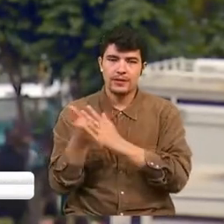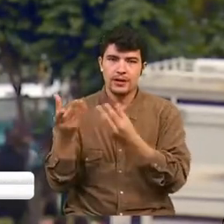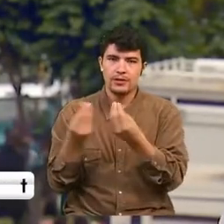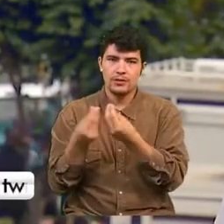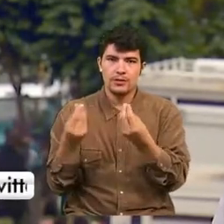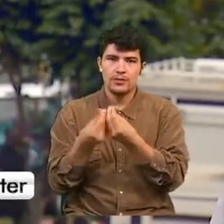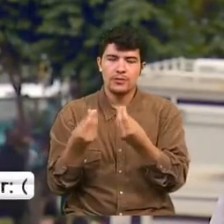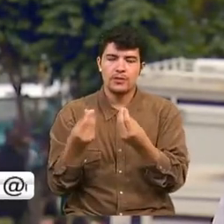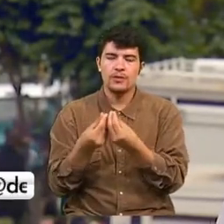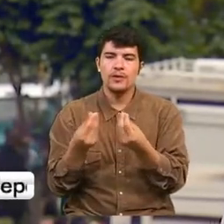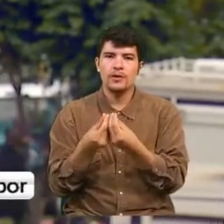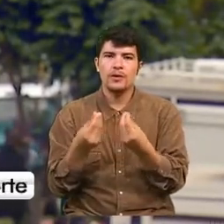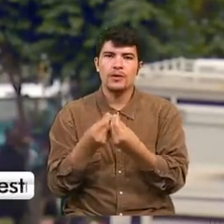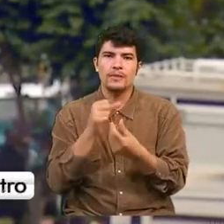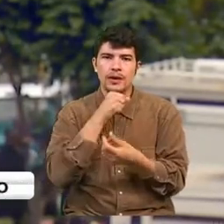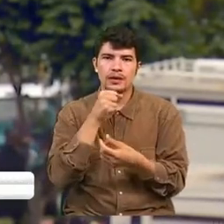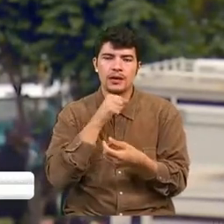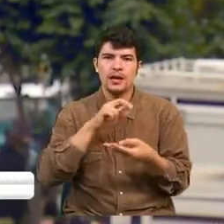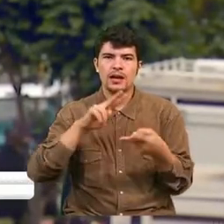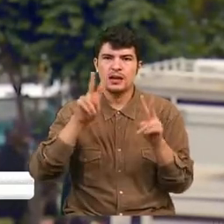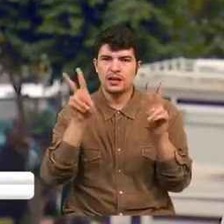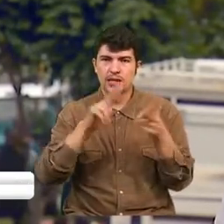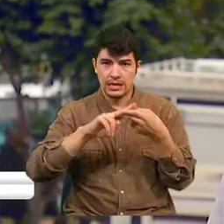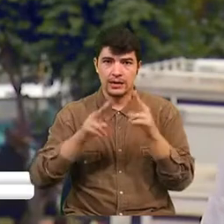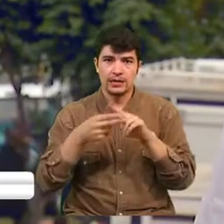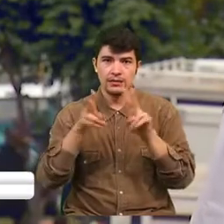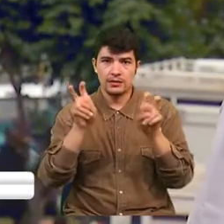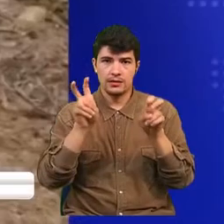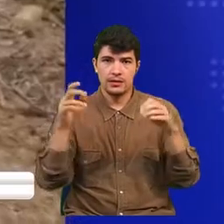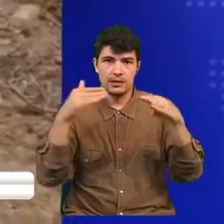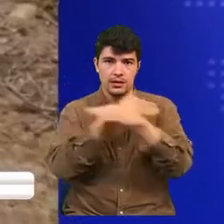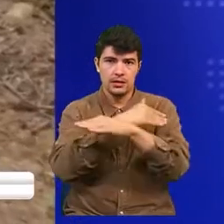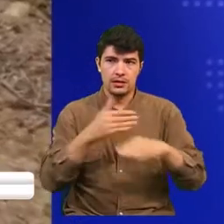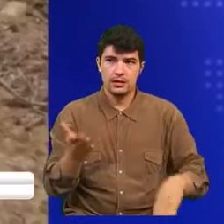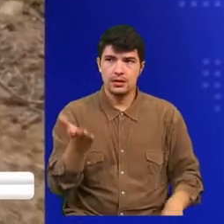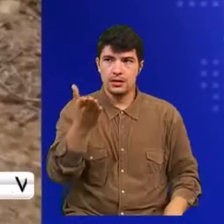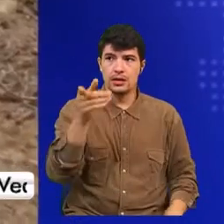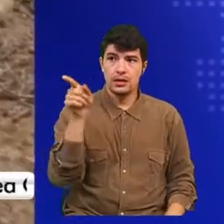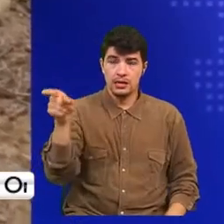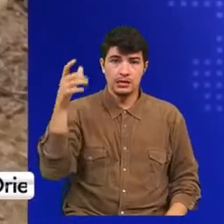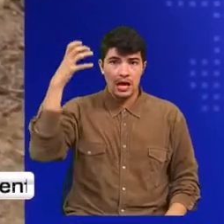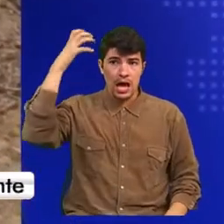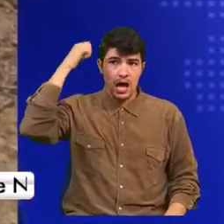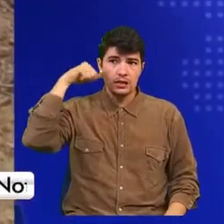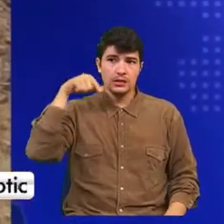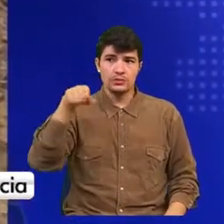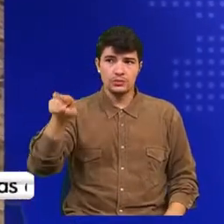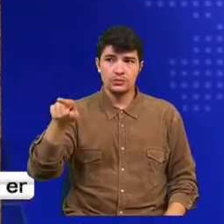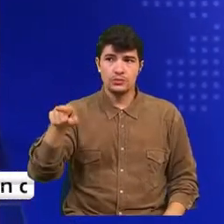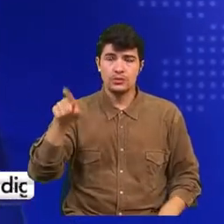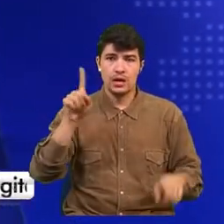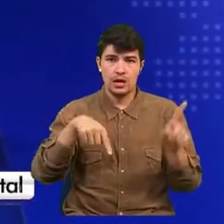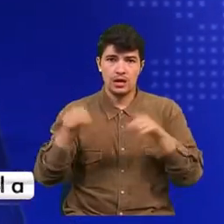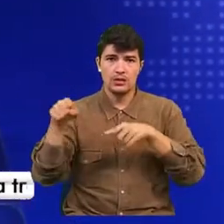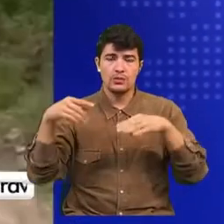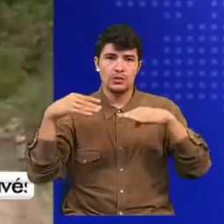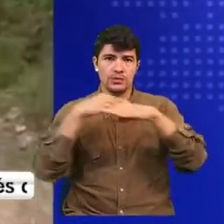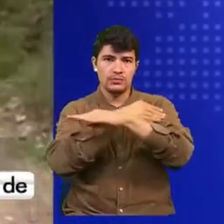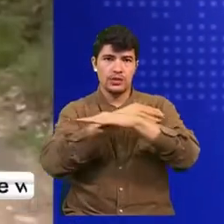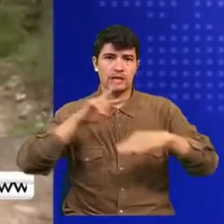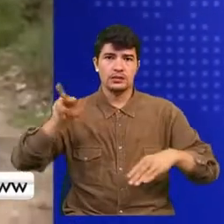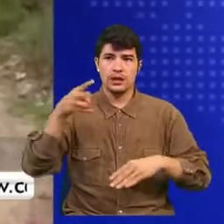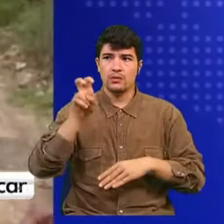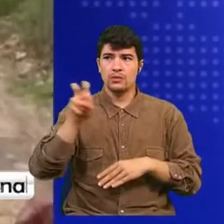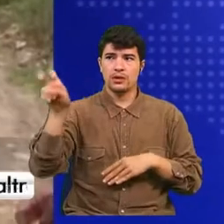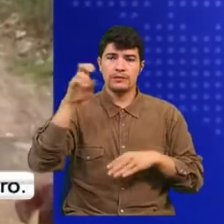equipo periodístico de Oriente Noticias en tema de vías en Jesús María. Este era el estado en el que se encontraban algunas vías secundarias,